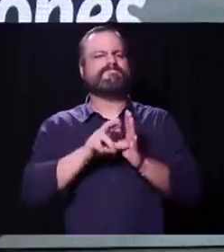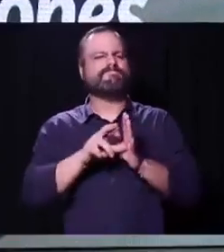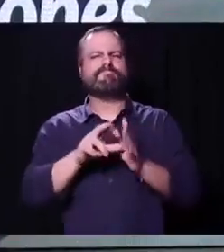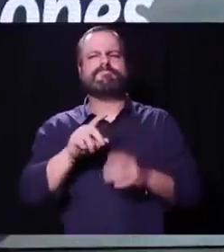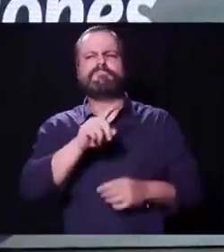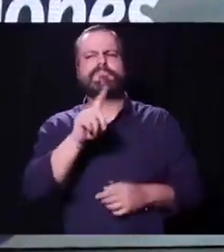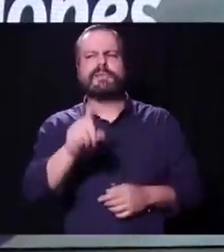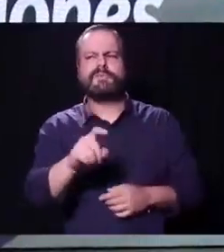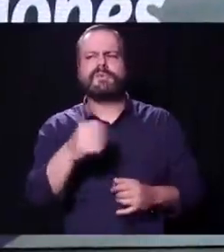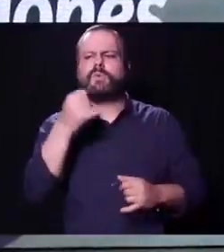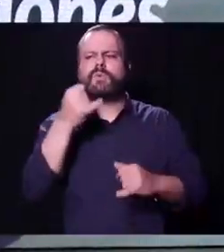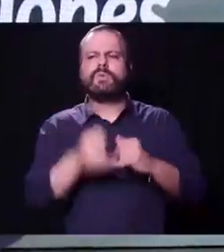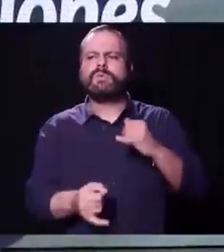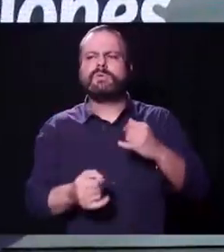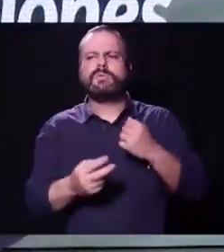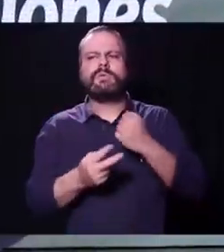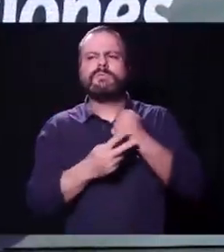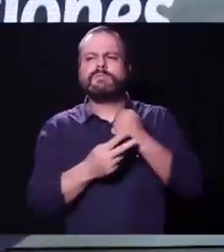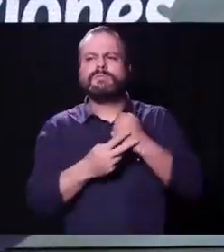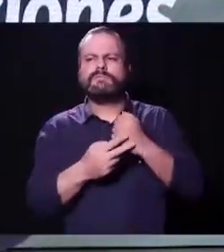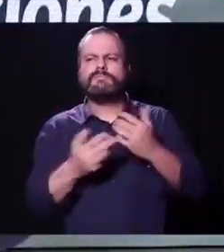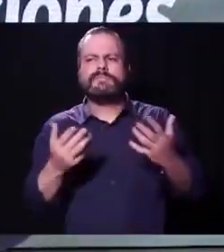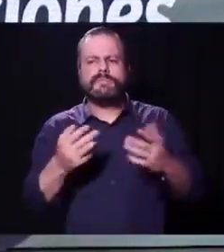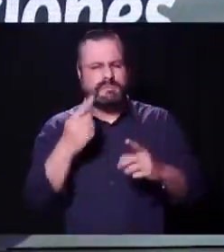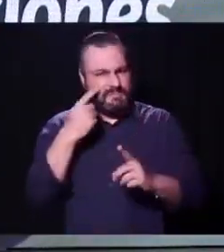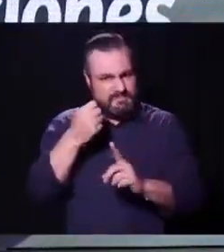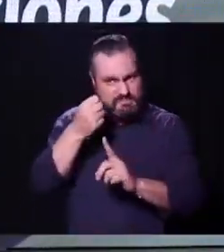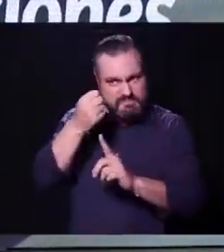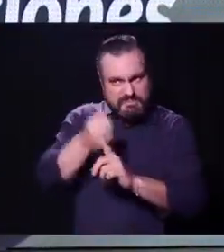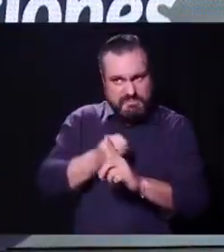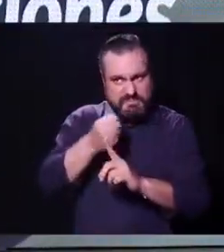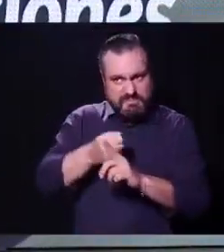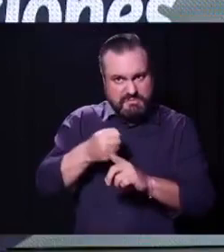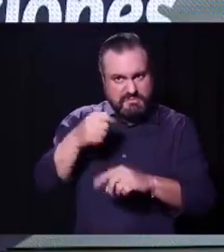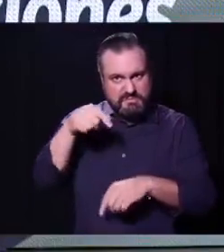fue allá, fue una actividad que tuvimos aquí en el partido y ella me acompañó.